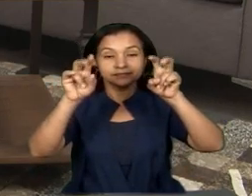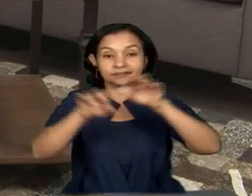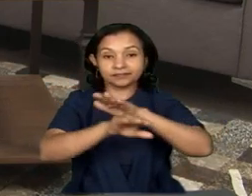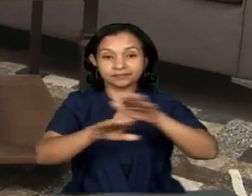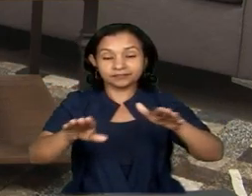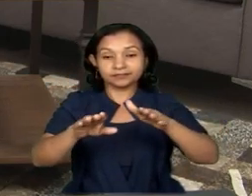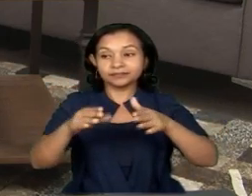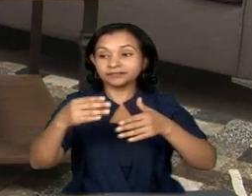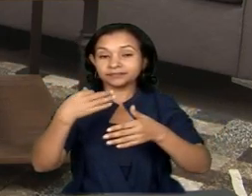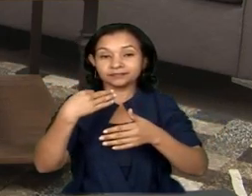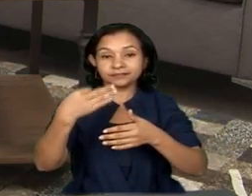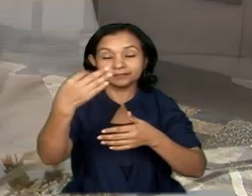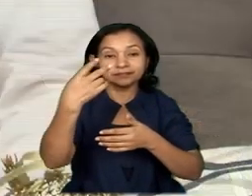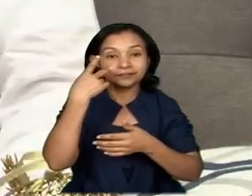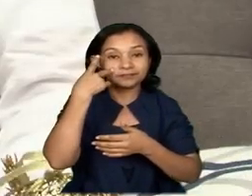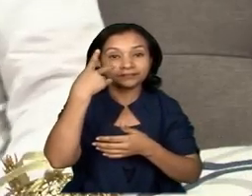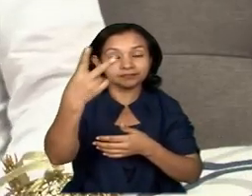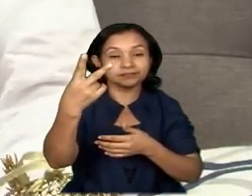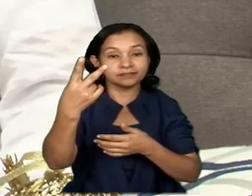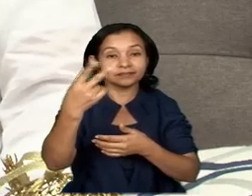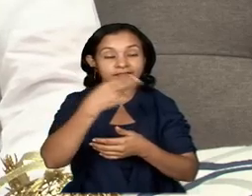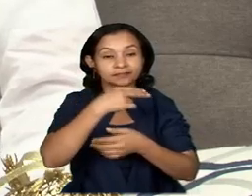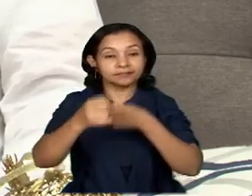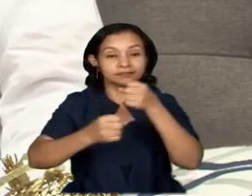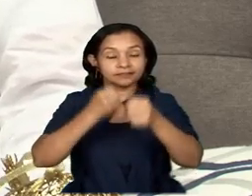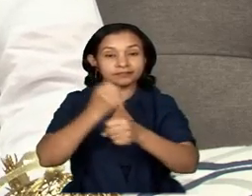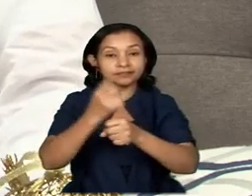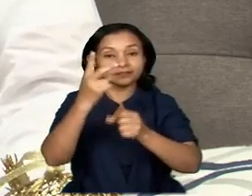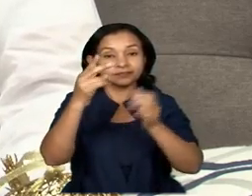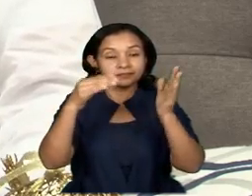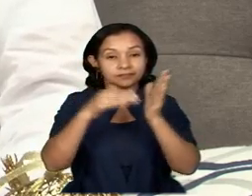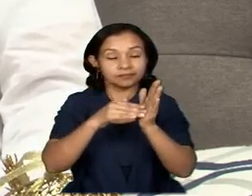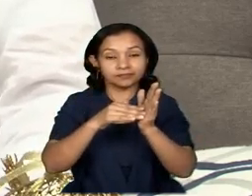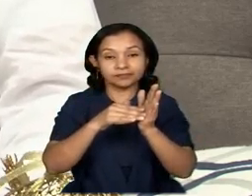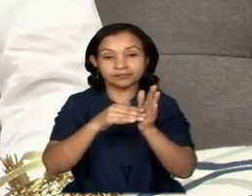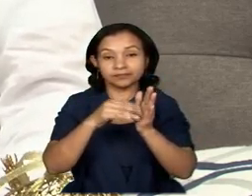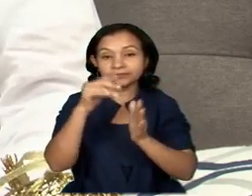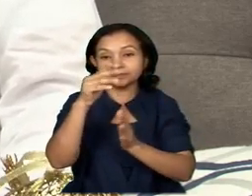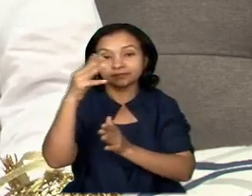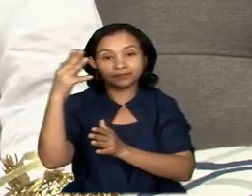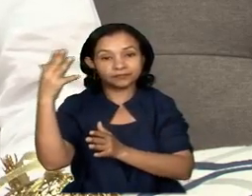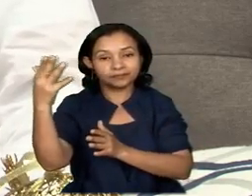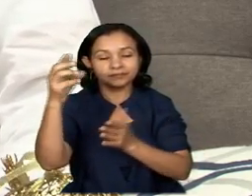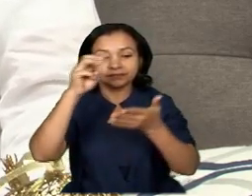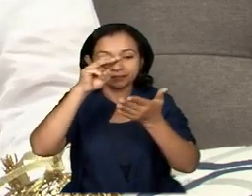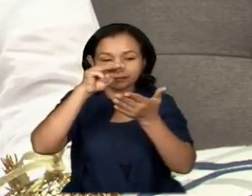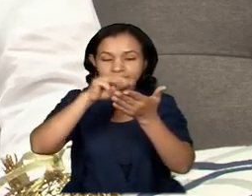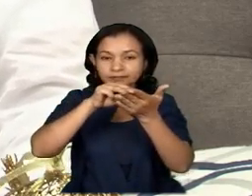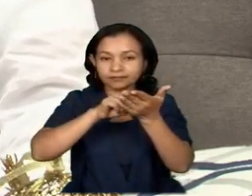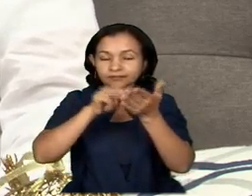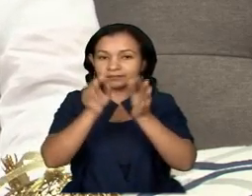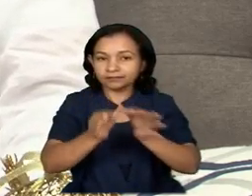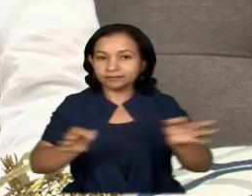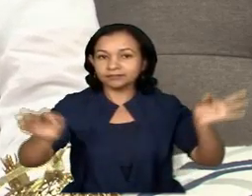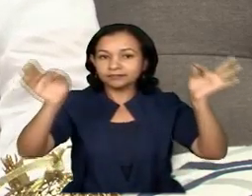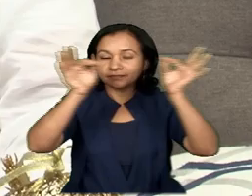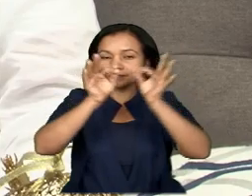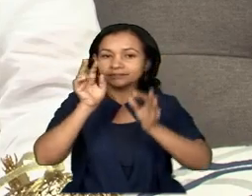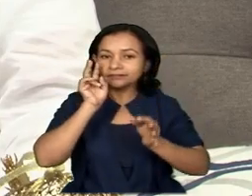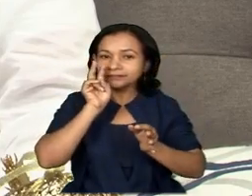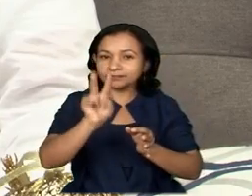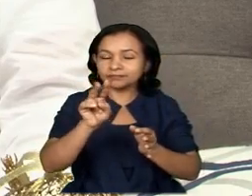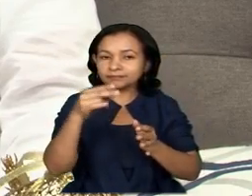de proyecciones del cara al próximo año. Las matemáticas son trascendentales porque cuando uno revisa cuáles